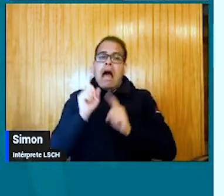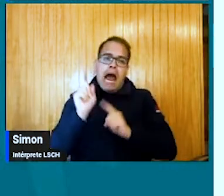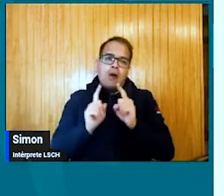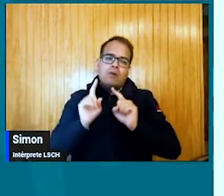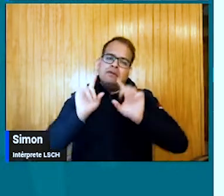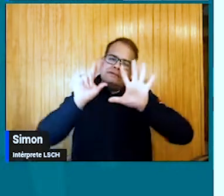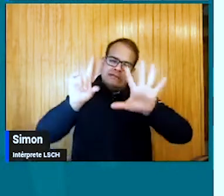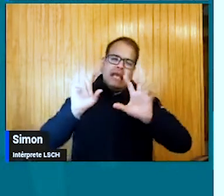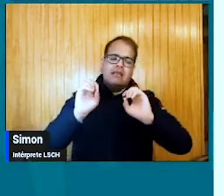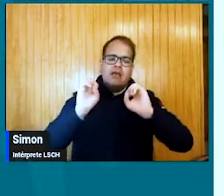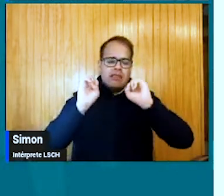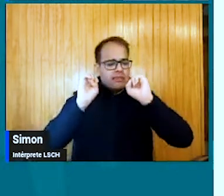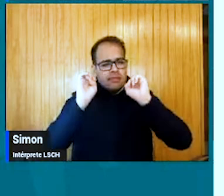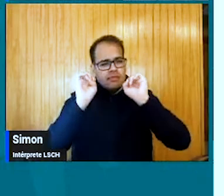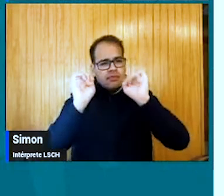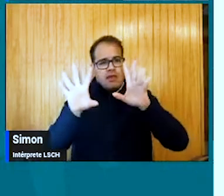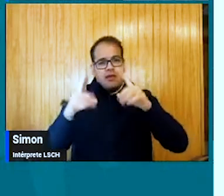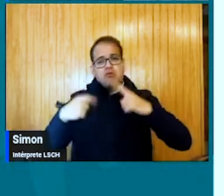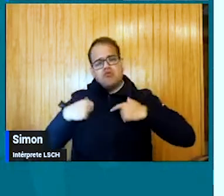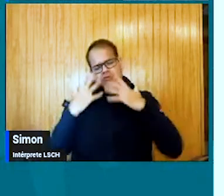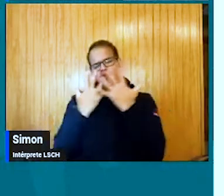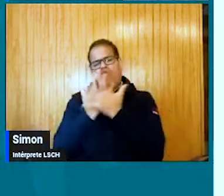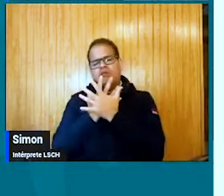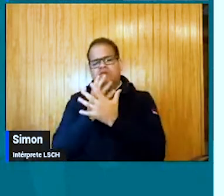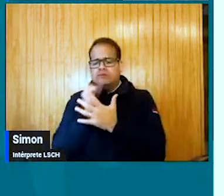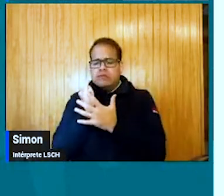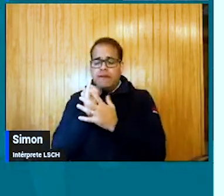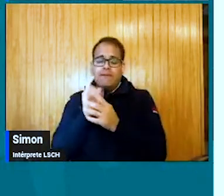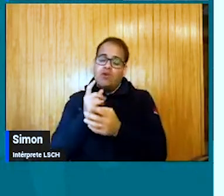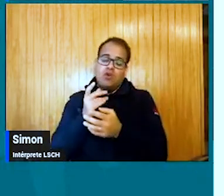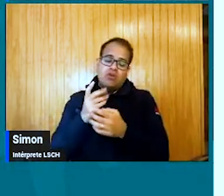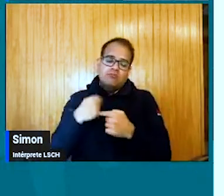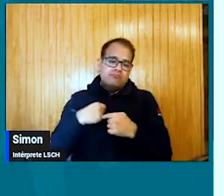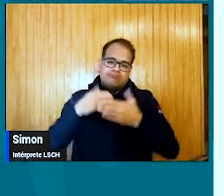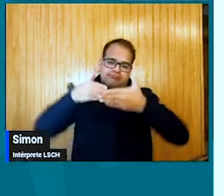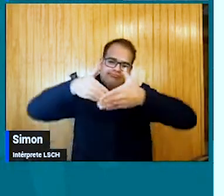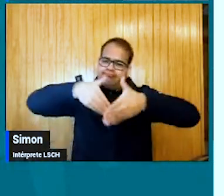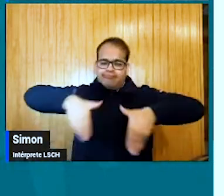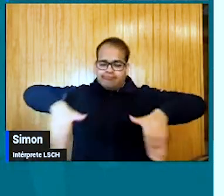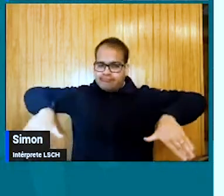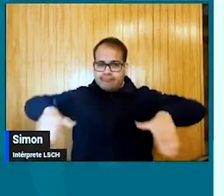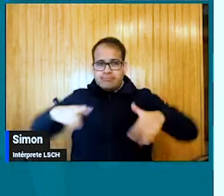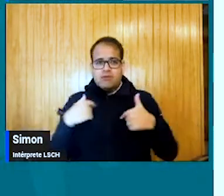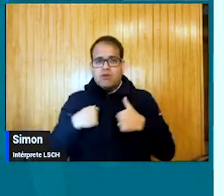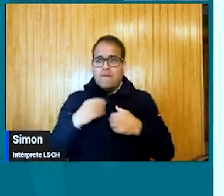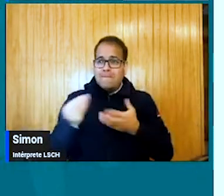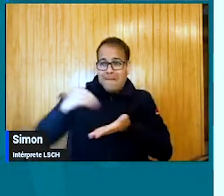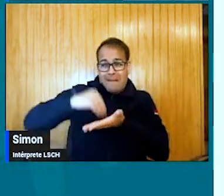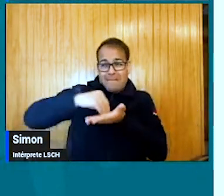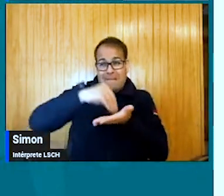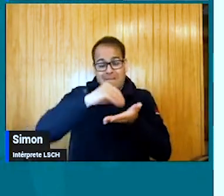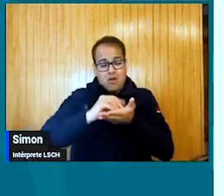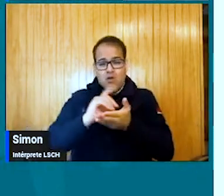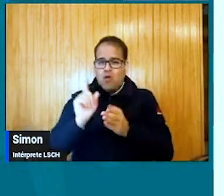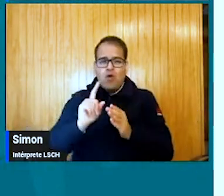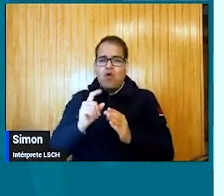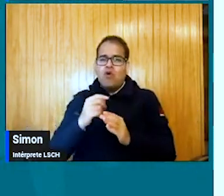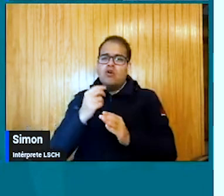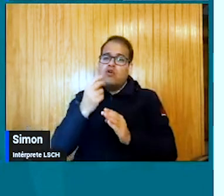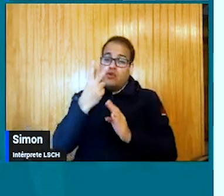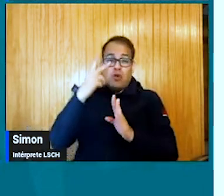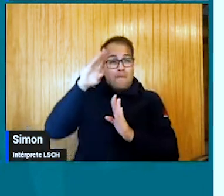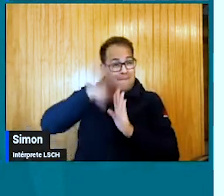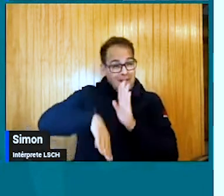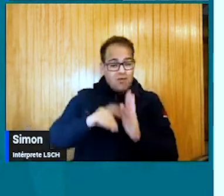7, 10. A mí me confunden un poco, pero comparto el hecho de tener más termómetros. Menos de 2 a mí no me